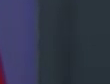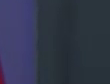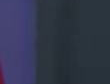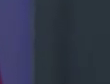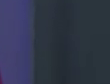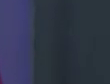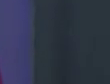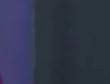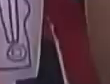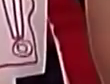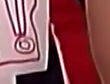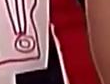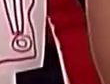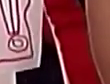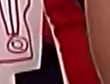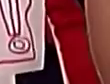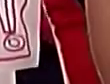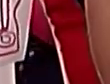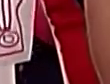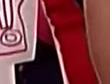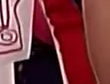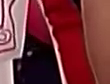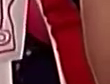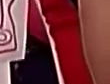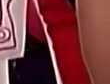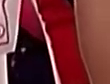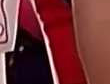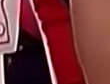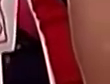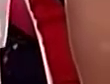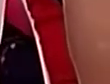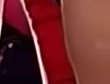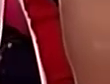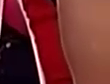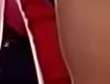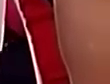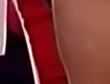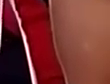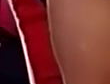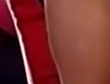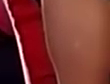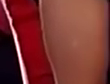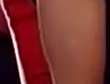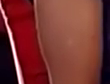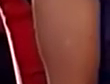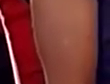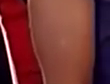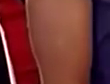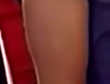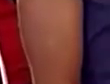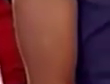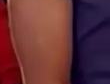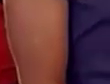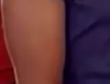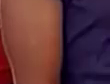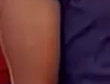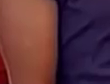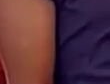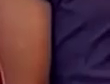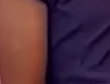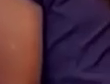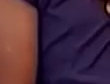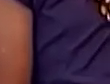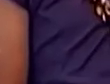y extranjeros que pusieron su conocimiento, su esfuerzo, su trabajo para construir la central